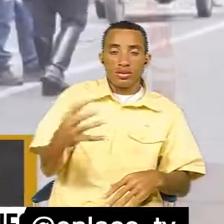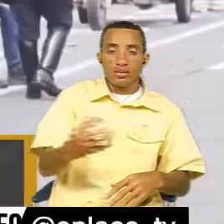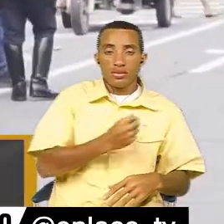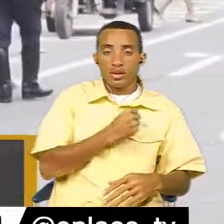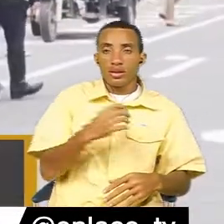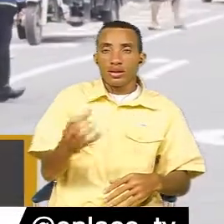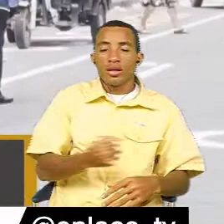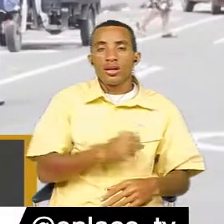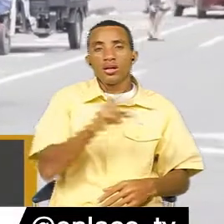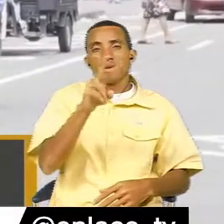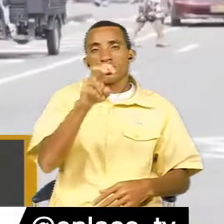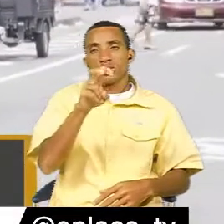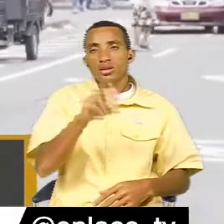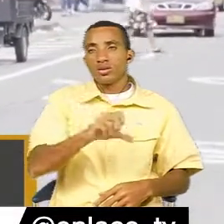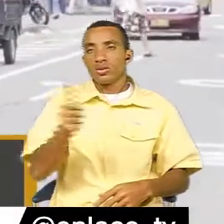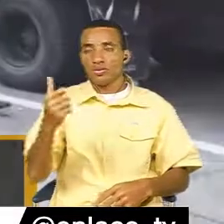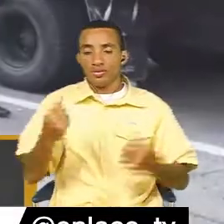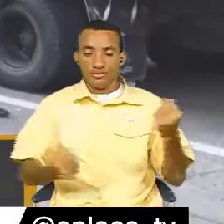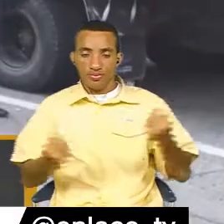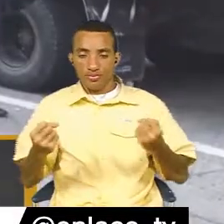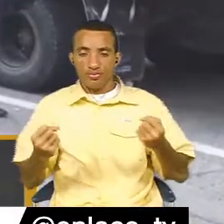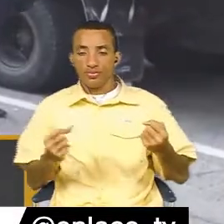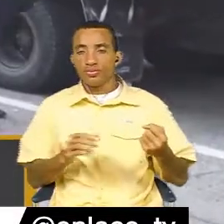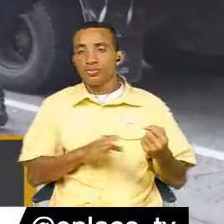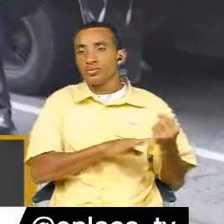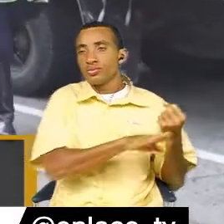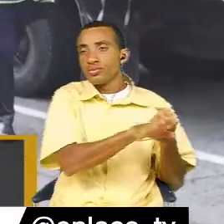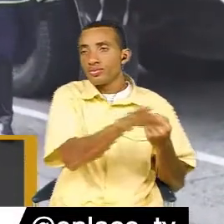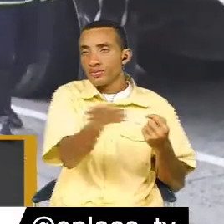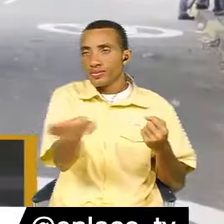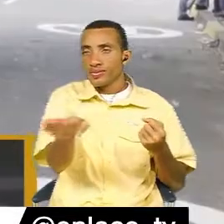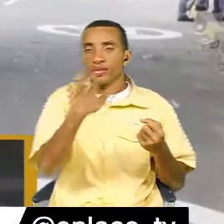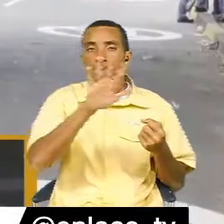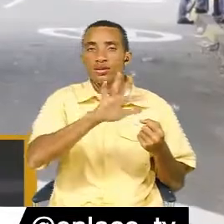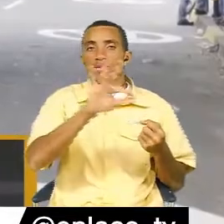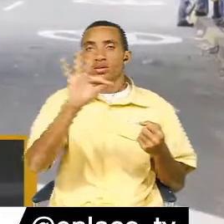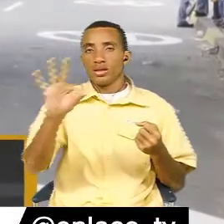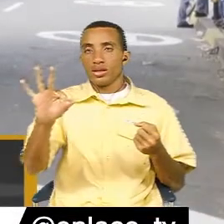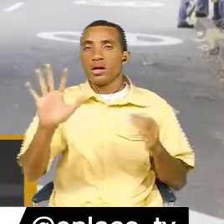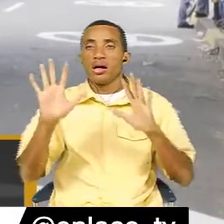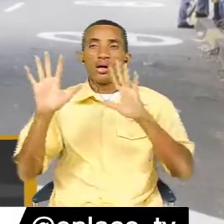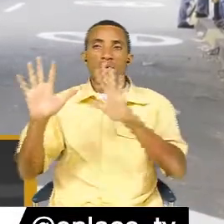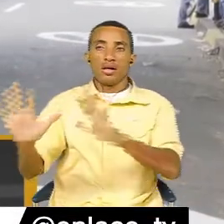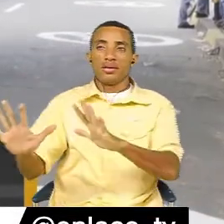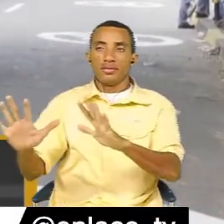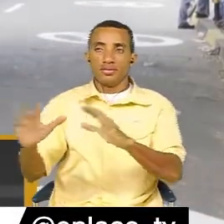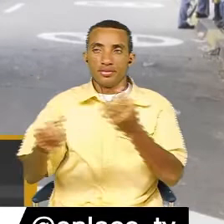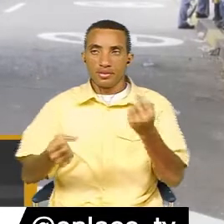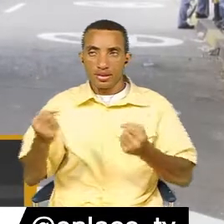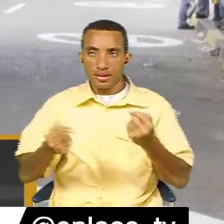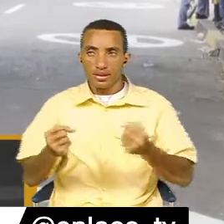los otros conductores, por decir eso? Están yéndose para la calle 53 y están dejando los carros allá, o sea, están quitando